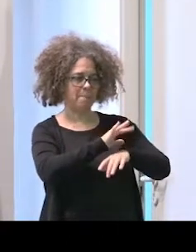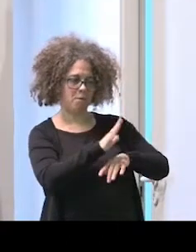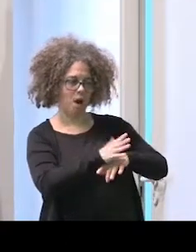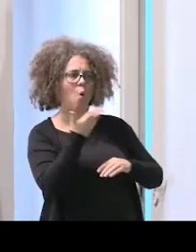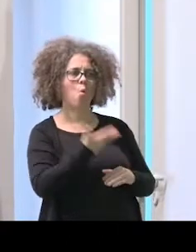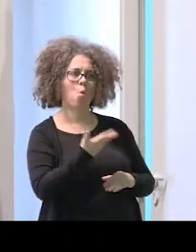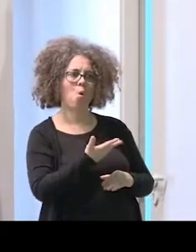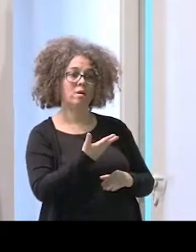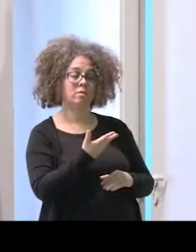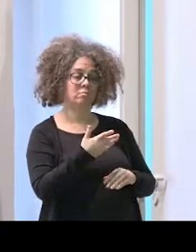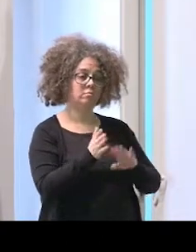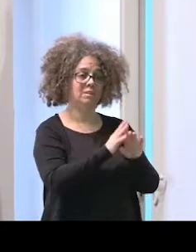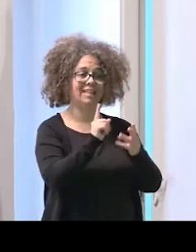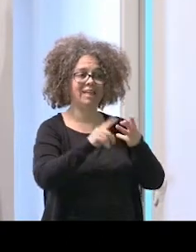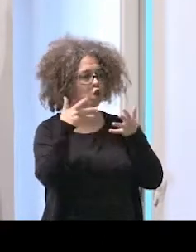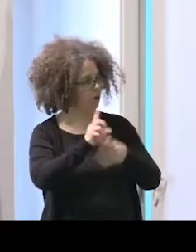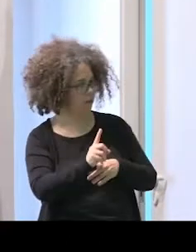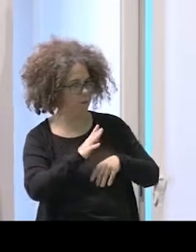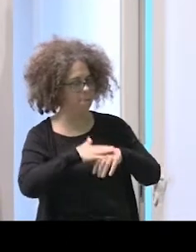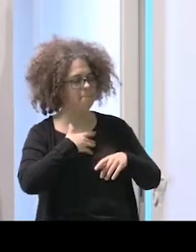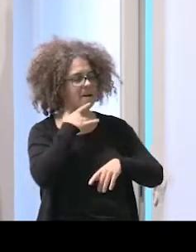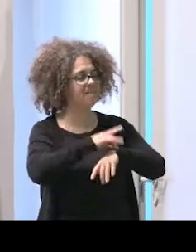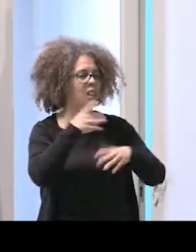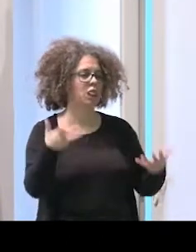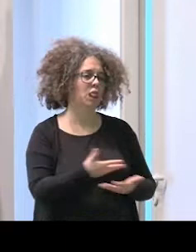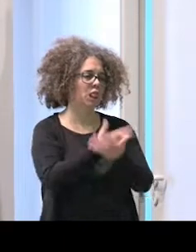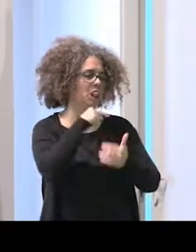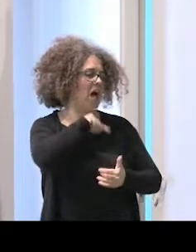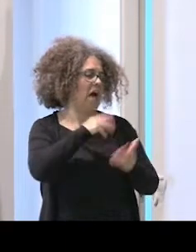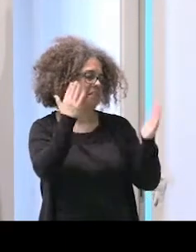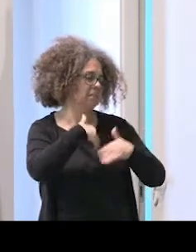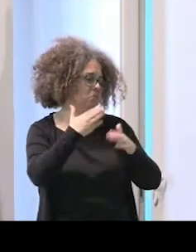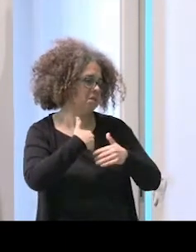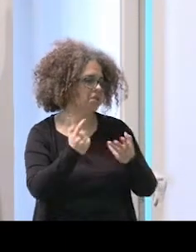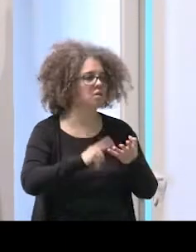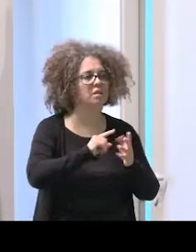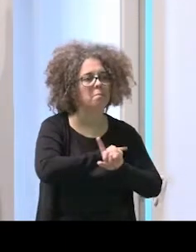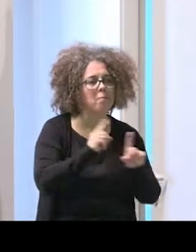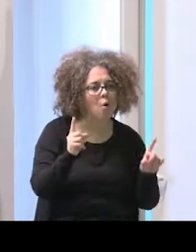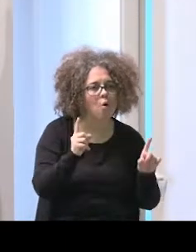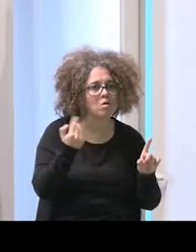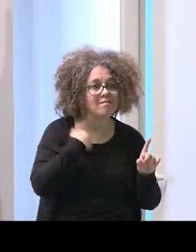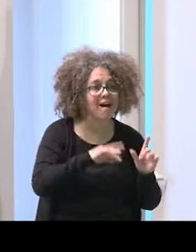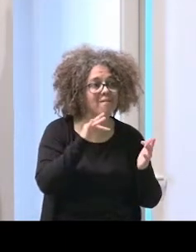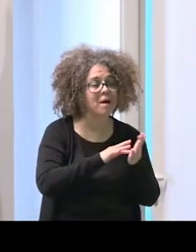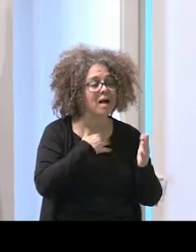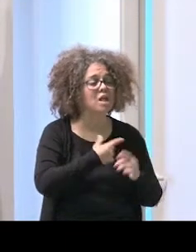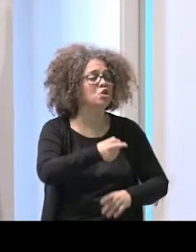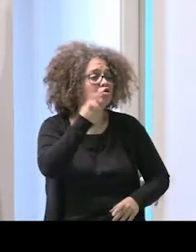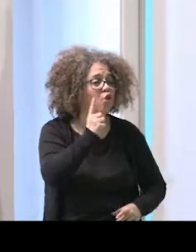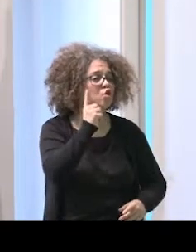Y no está recomendado en los que tengan enfermedad leve, asintomáticos y tampoco en los niños que presenten solo